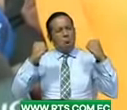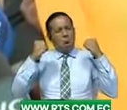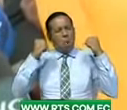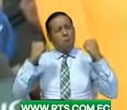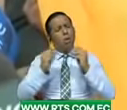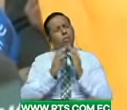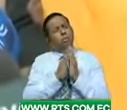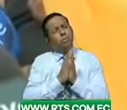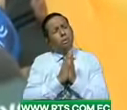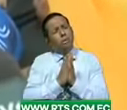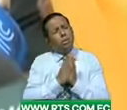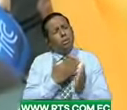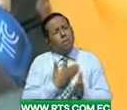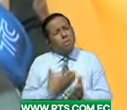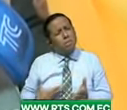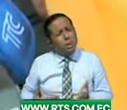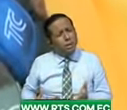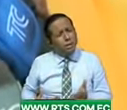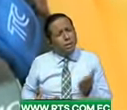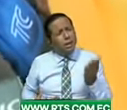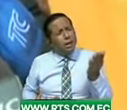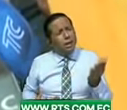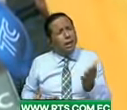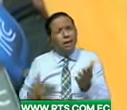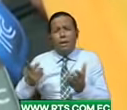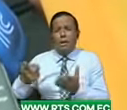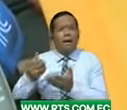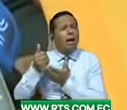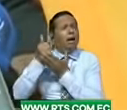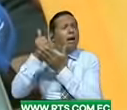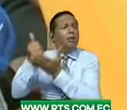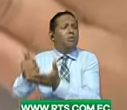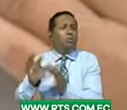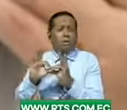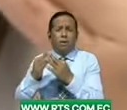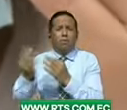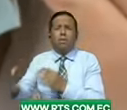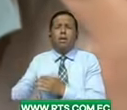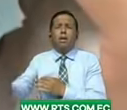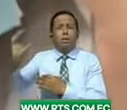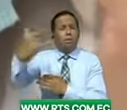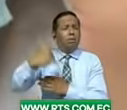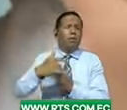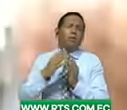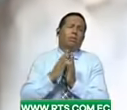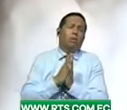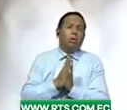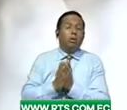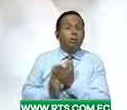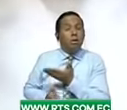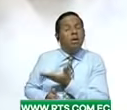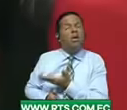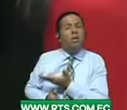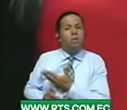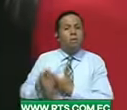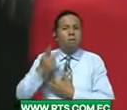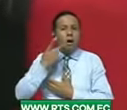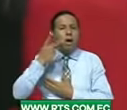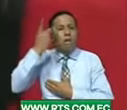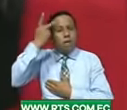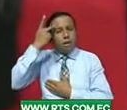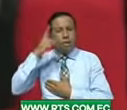Por favor, señor presidente, traiga a nuestros hijos. Son padres de familia que se sienten impotentes al